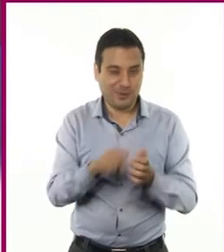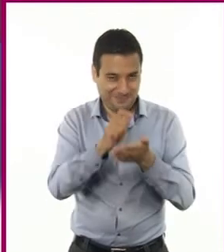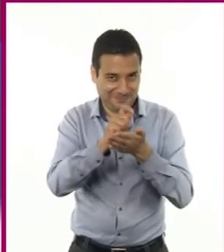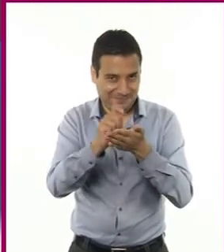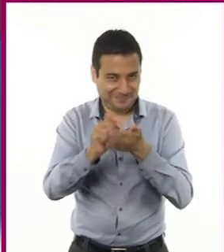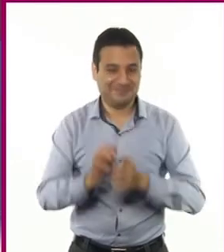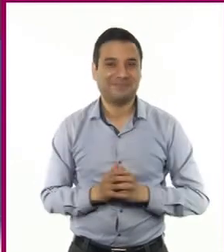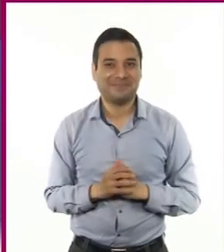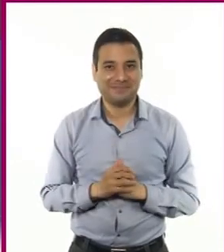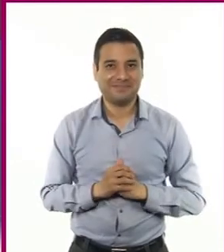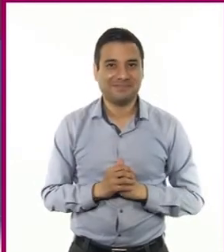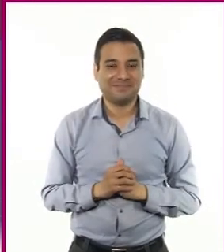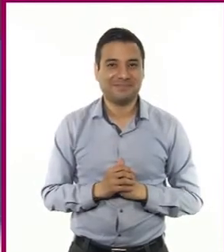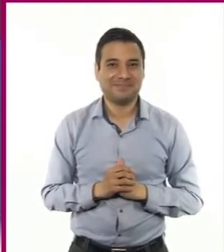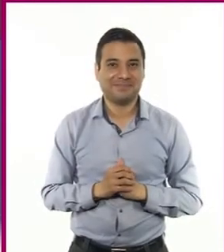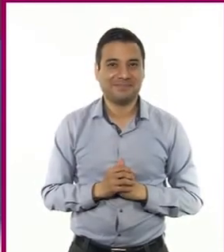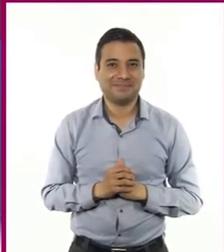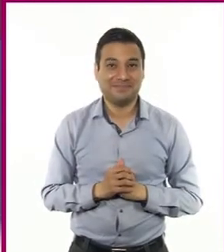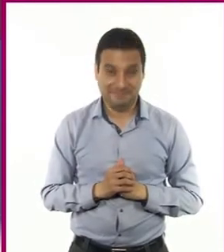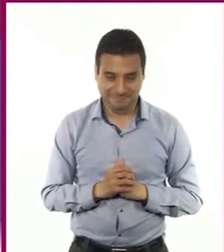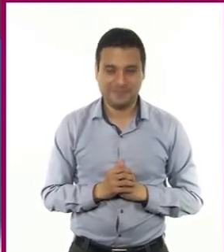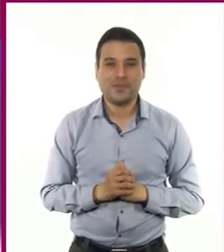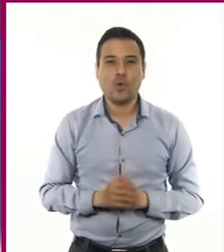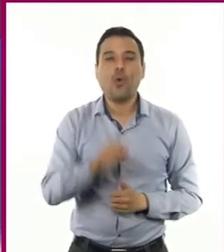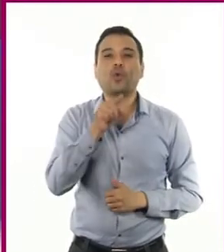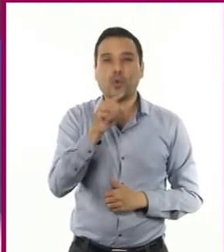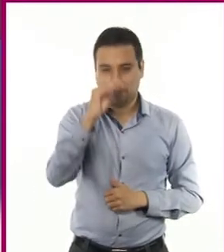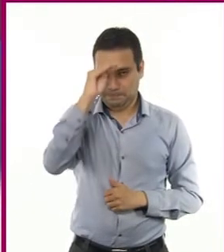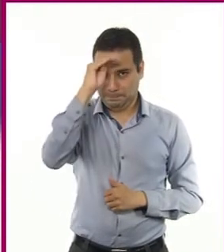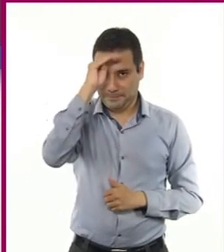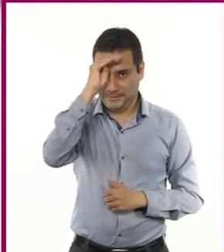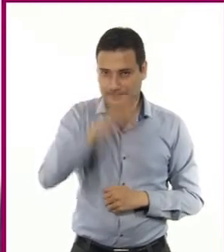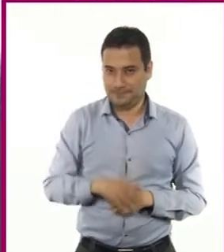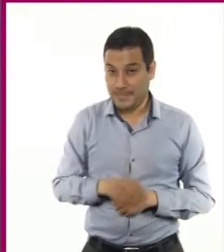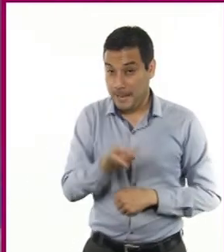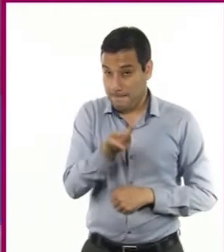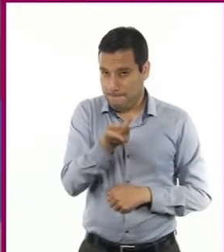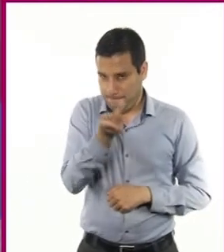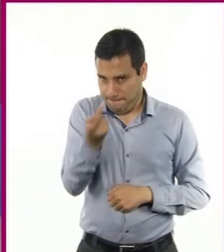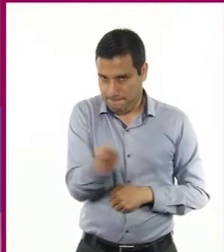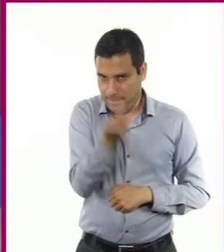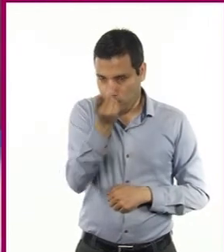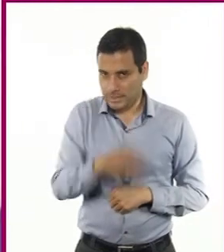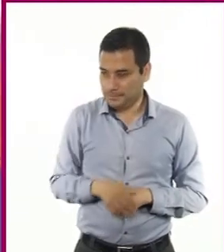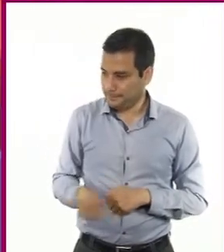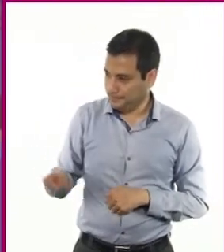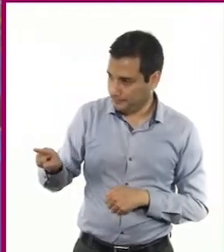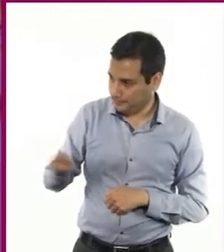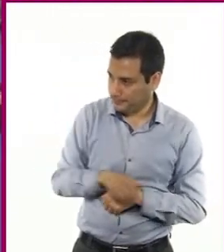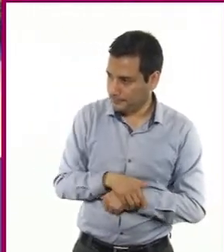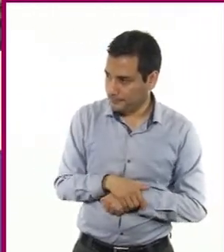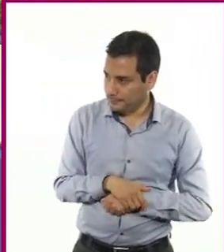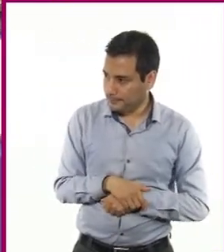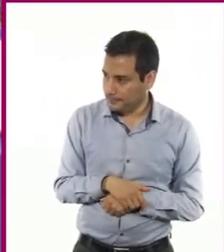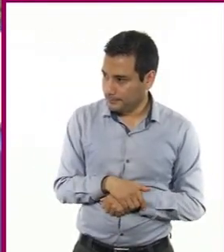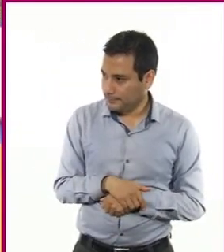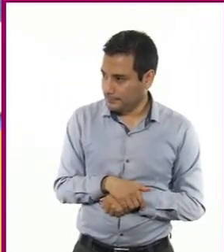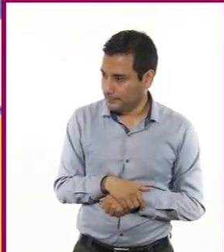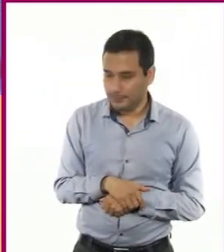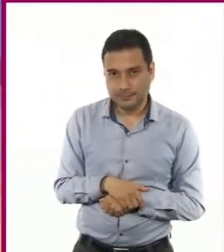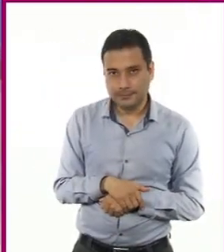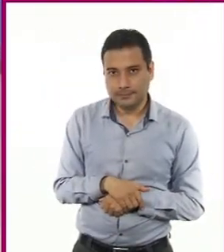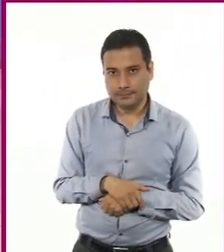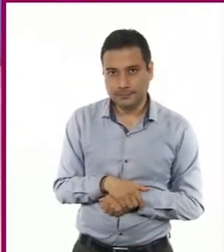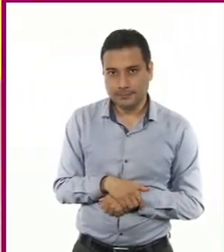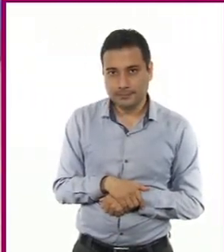cuaderno. Finalmente, reflexionen y respondan. ¿Cuál es la importancia de la alternancia política para la consolidación de